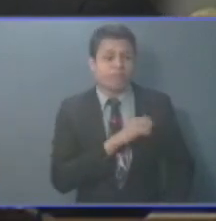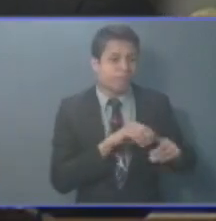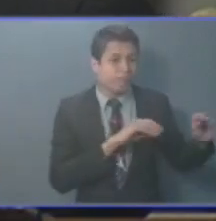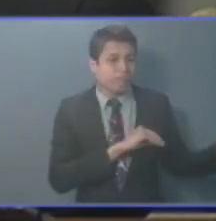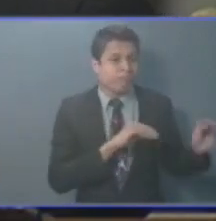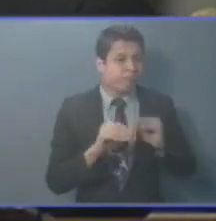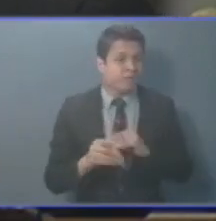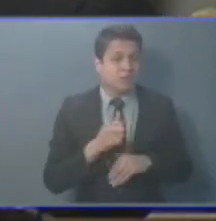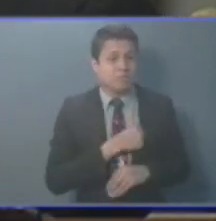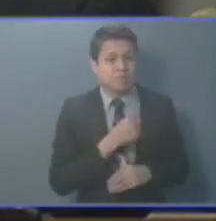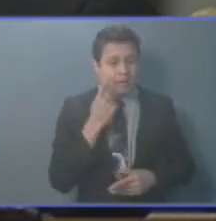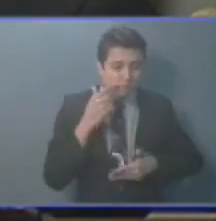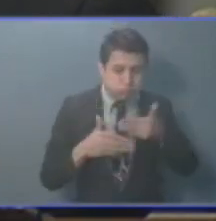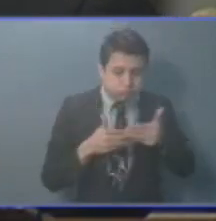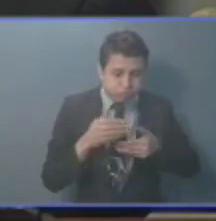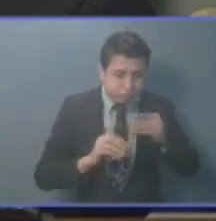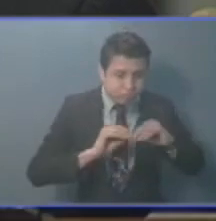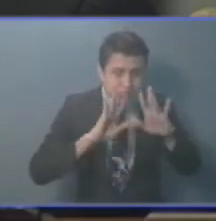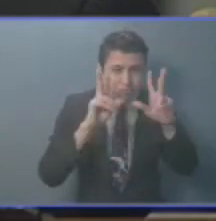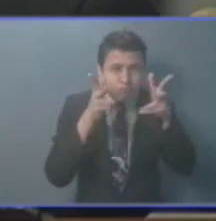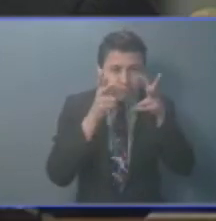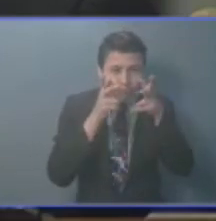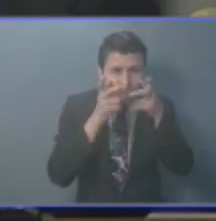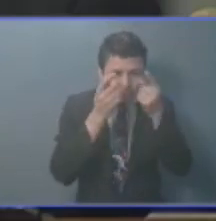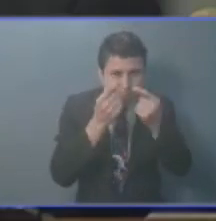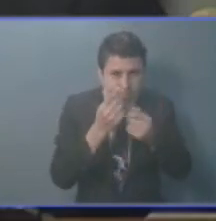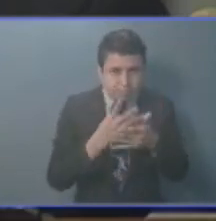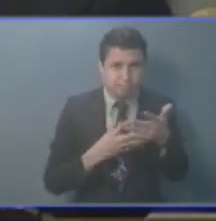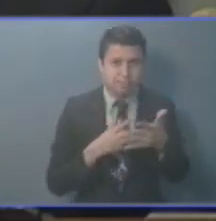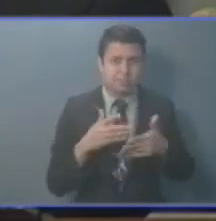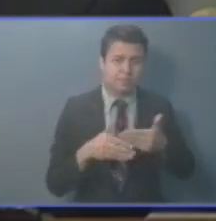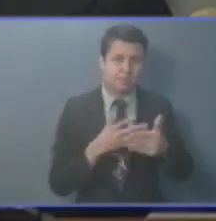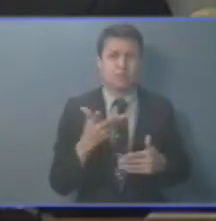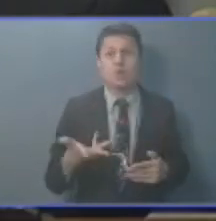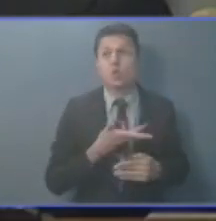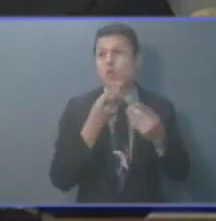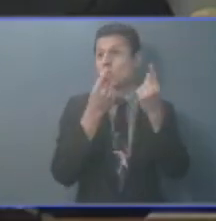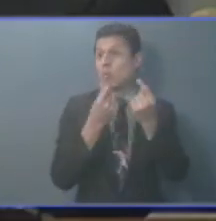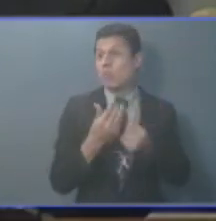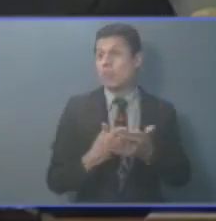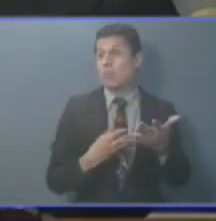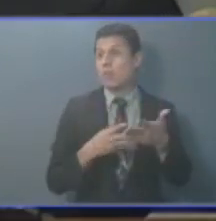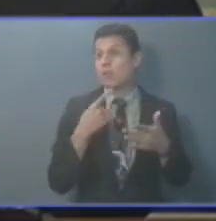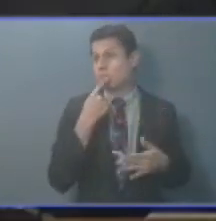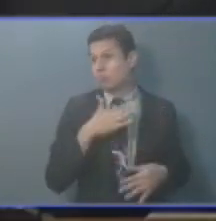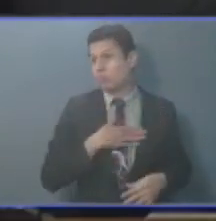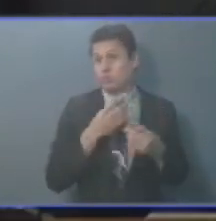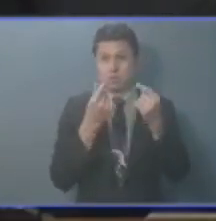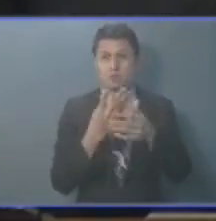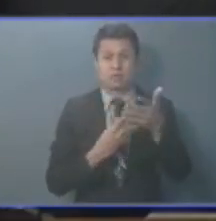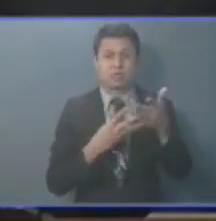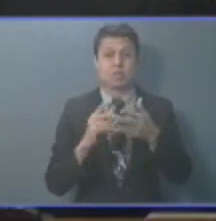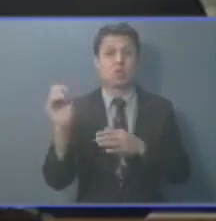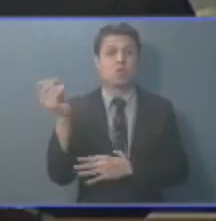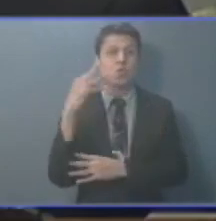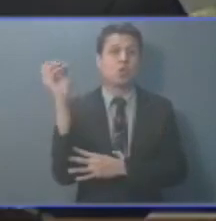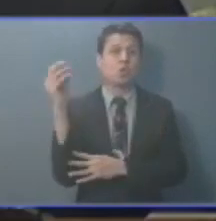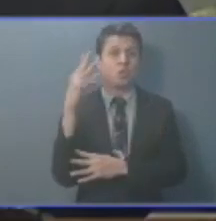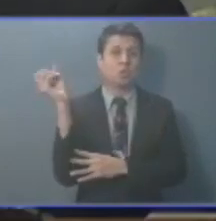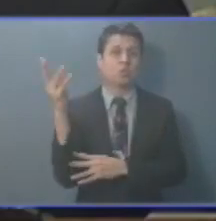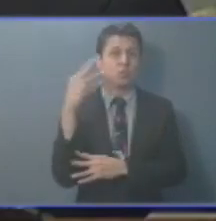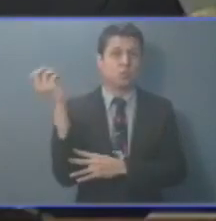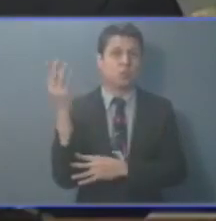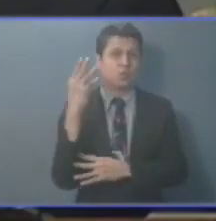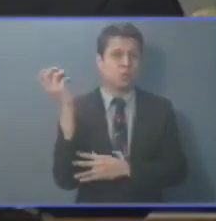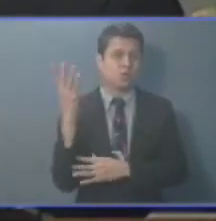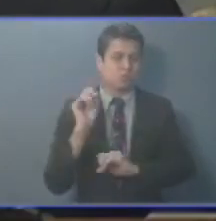tutela de la transparencia en la administración y ejecución de los recursos que conforman el Fondo de Emergencia, Recuperación